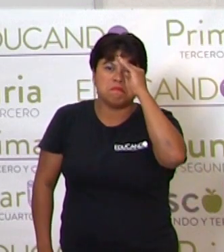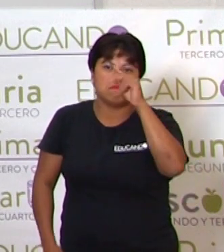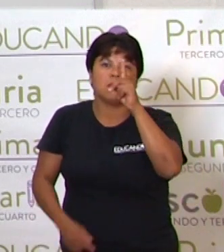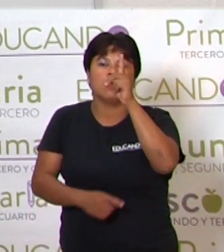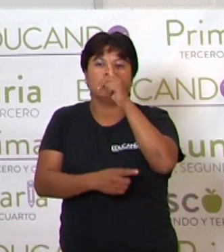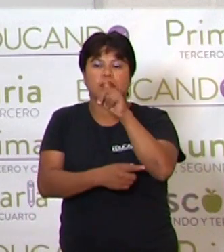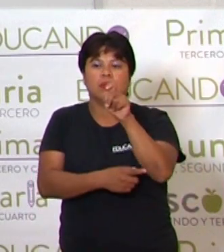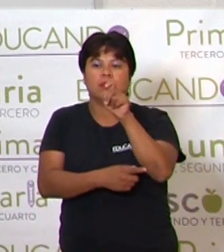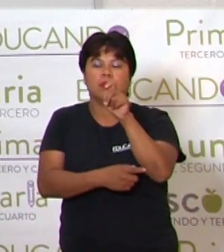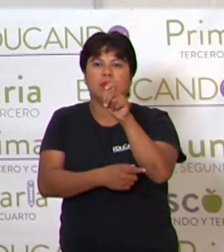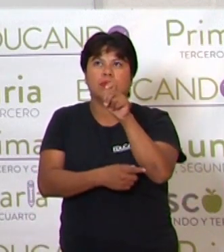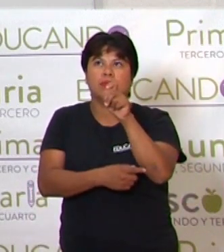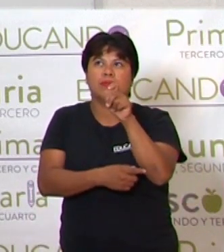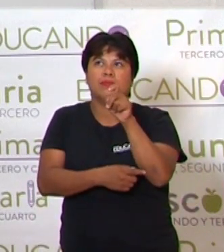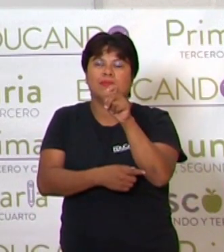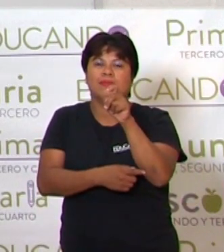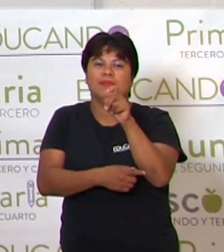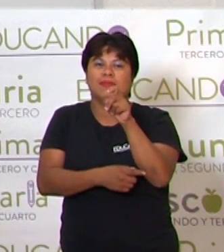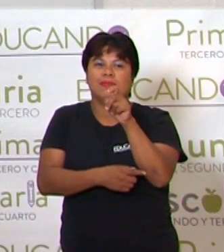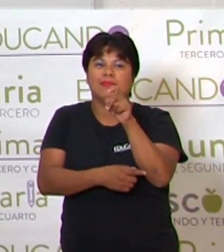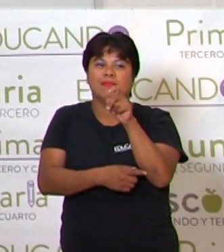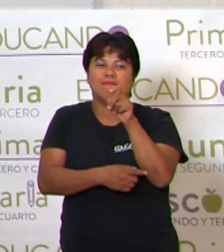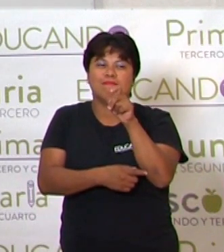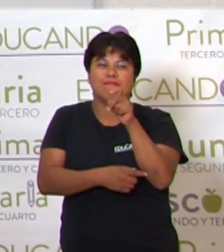100, a ver, déjame ver,